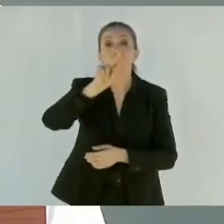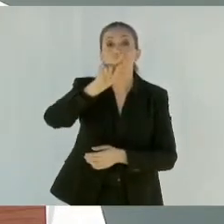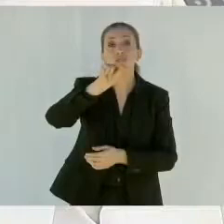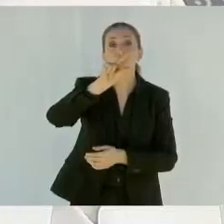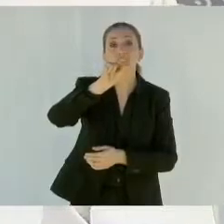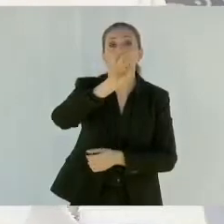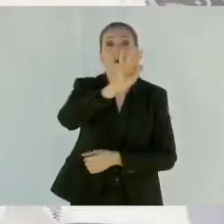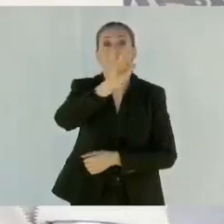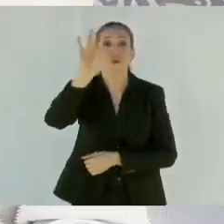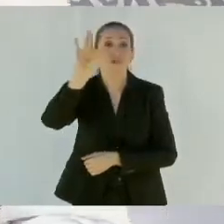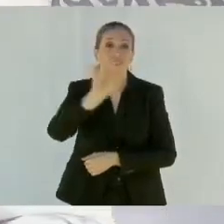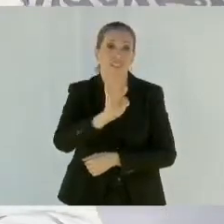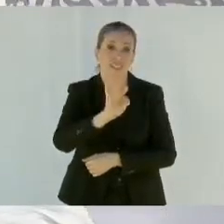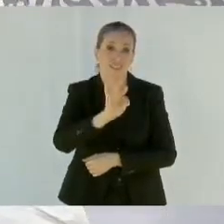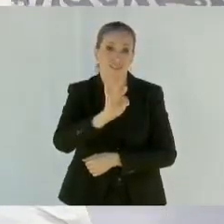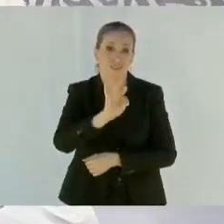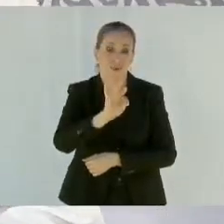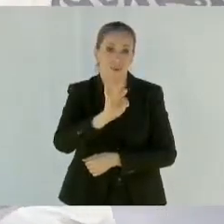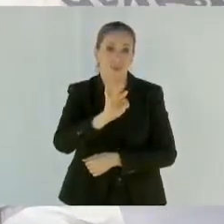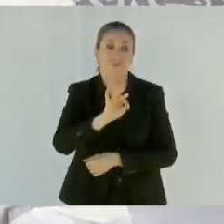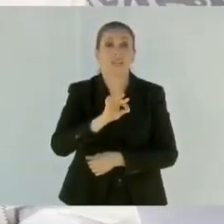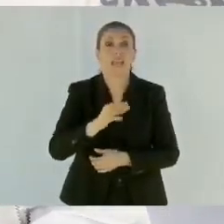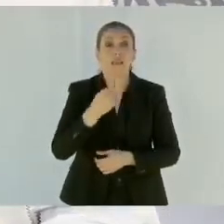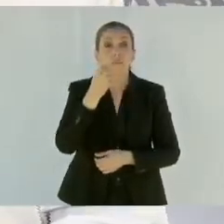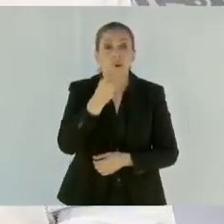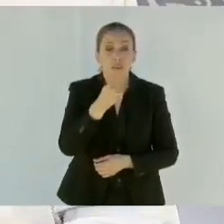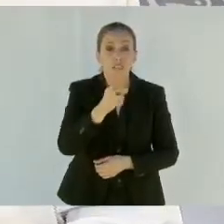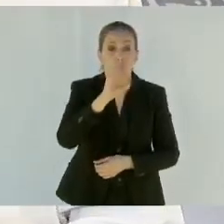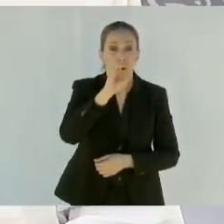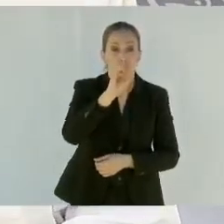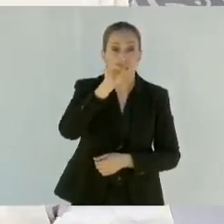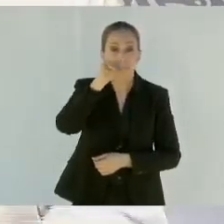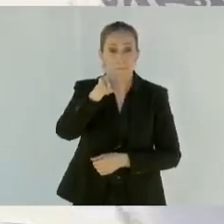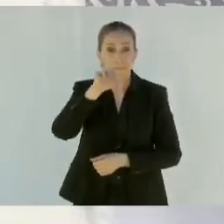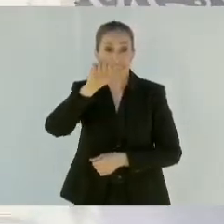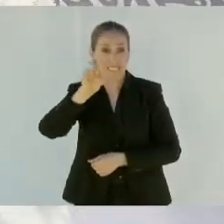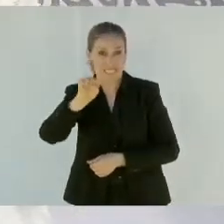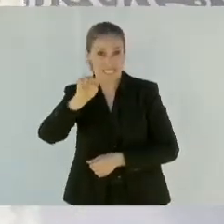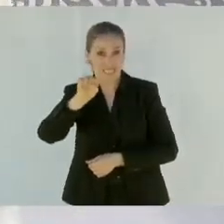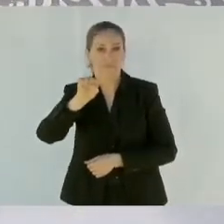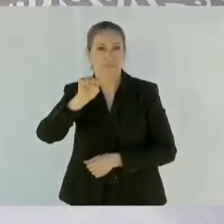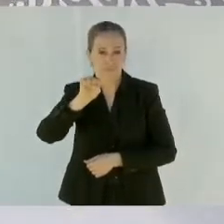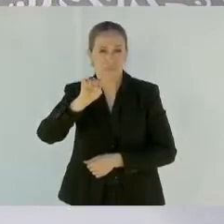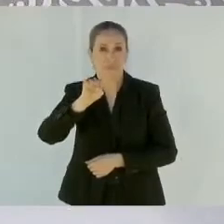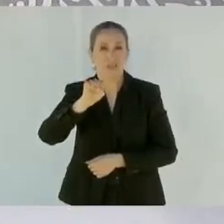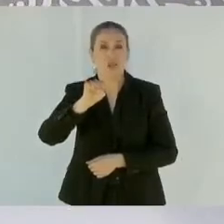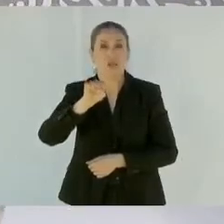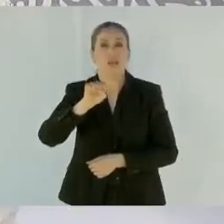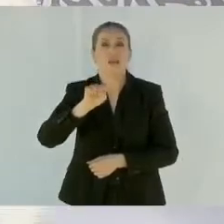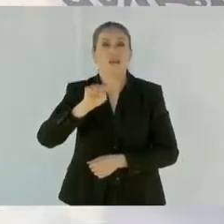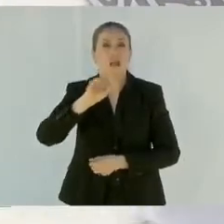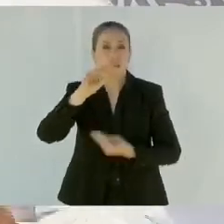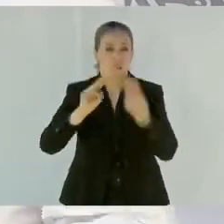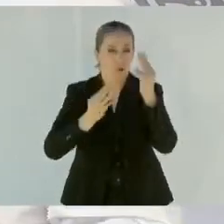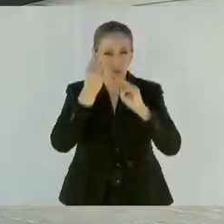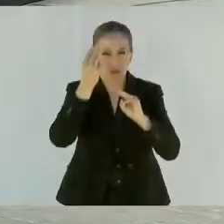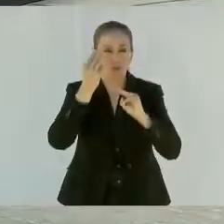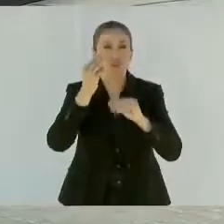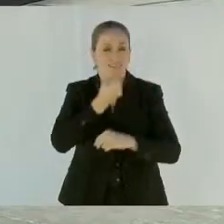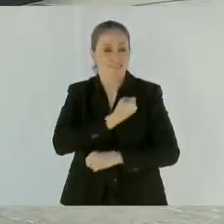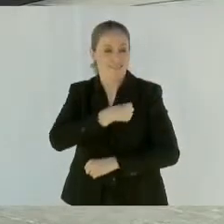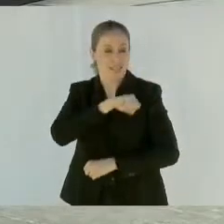Eso es lo que recomienda la Organización Mundial de la Salud. Por eso tienen que ser adultos